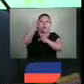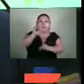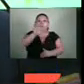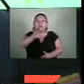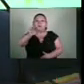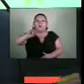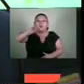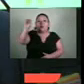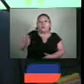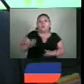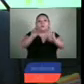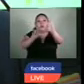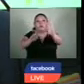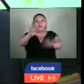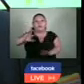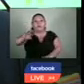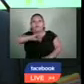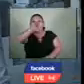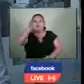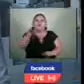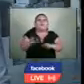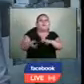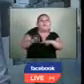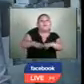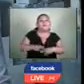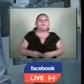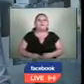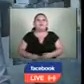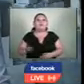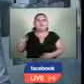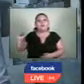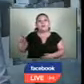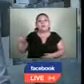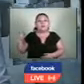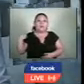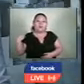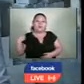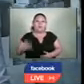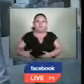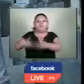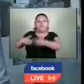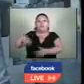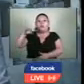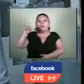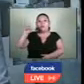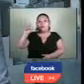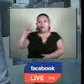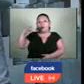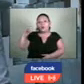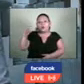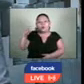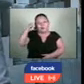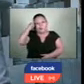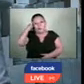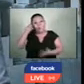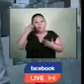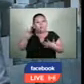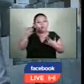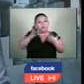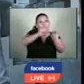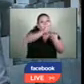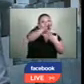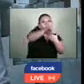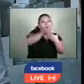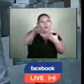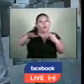un 50, un 75% adicional. El director ejecutivo de Casalco también detalló que tiene una gran esperanza en los proyectos de inversión pública